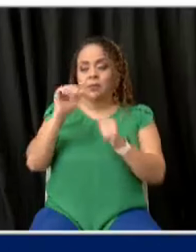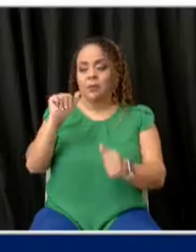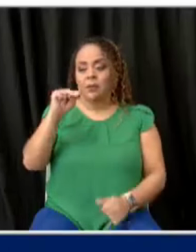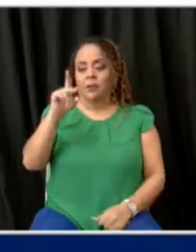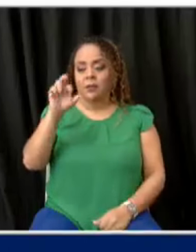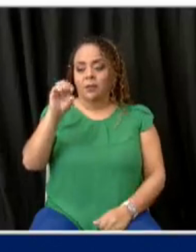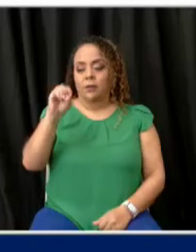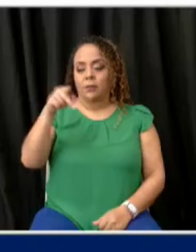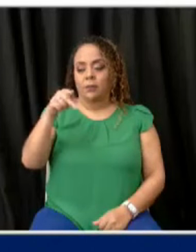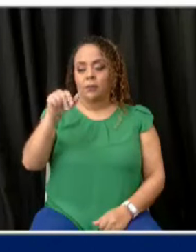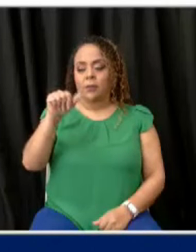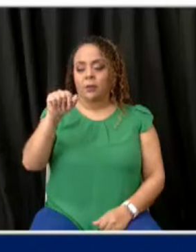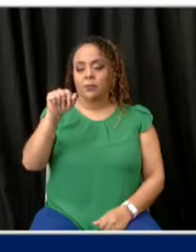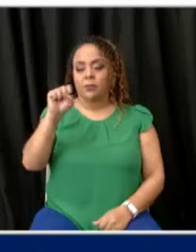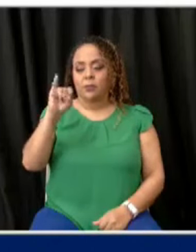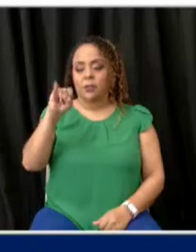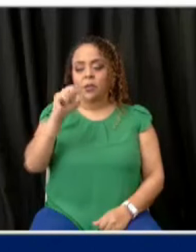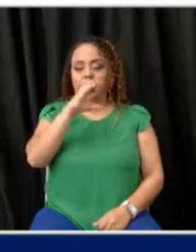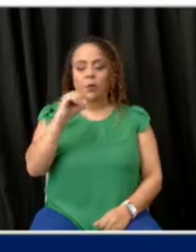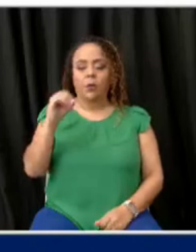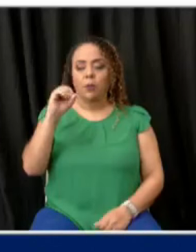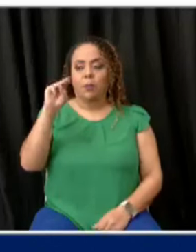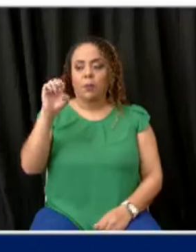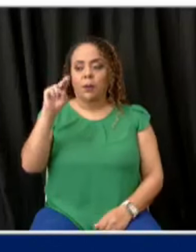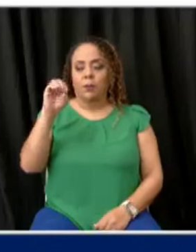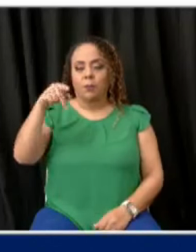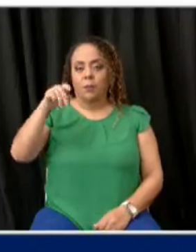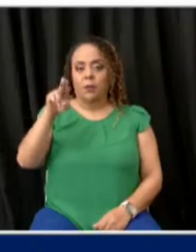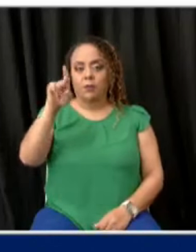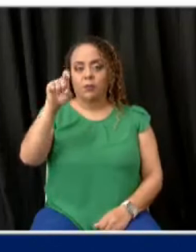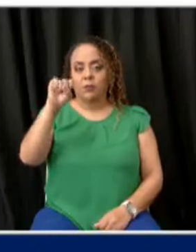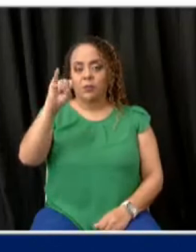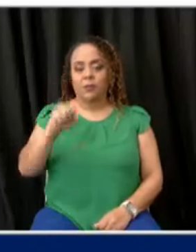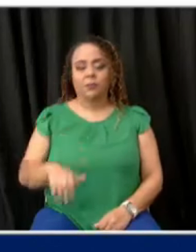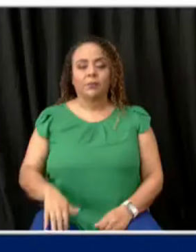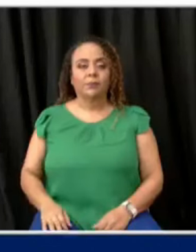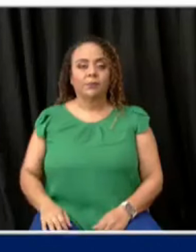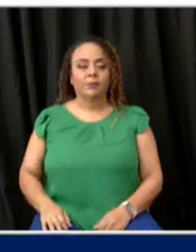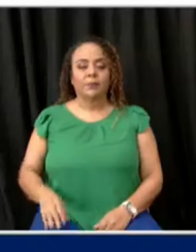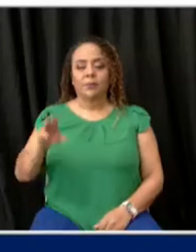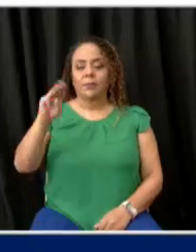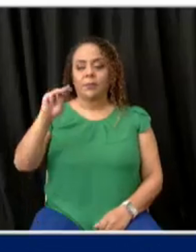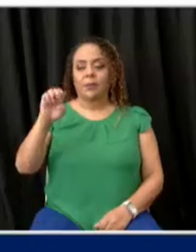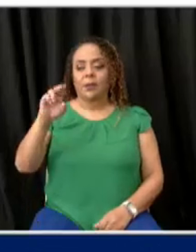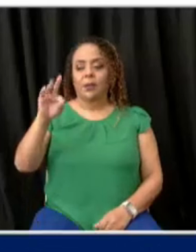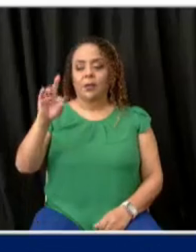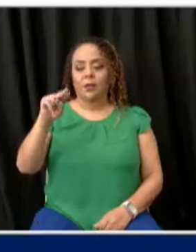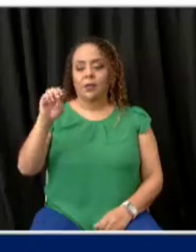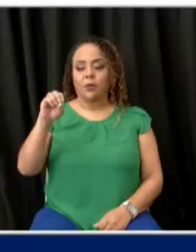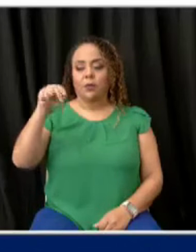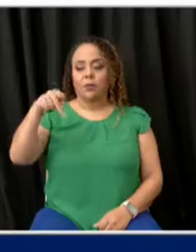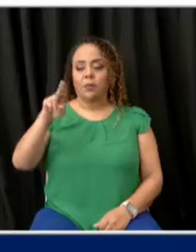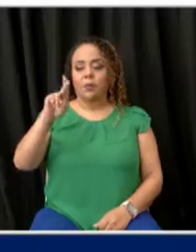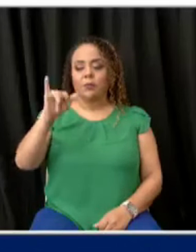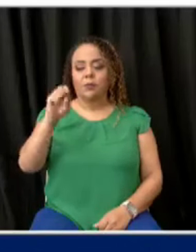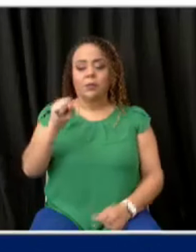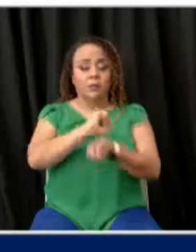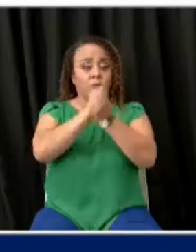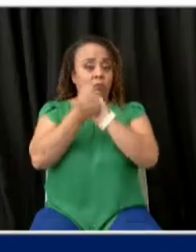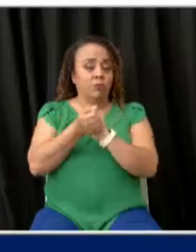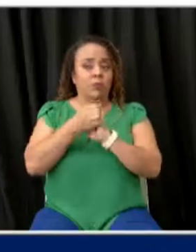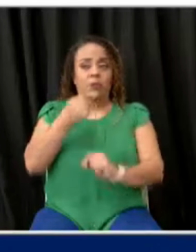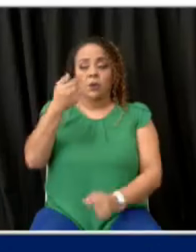andropausia o menopausia? Bueno, la menopausia es un cambio hormonal.